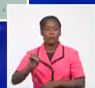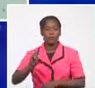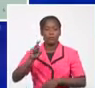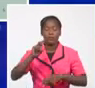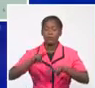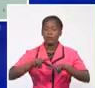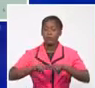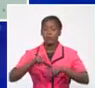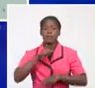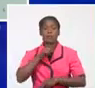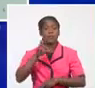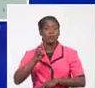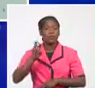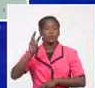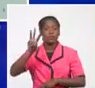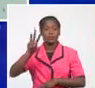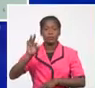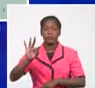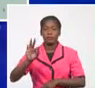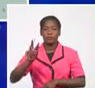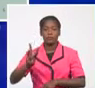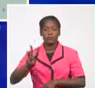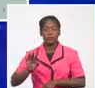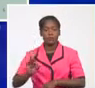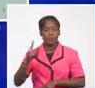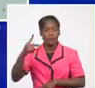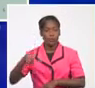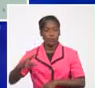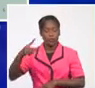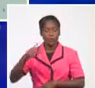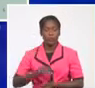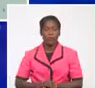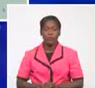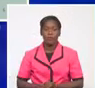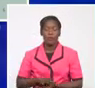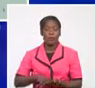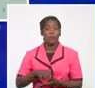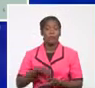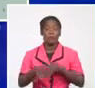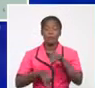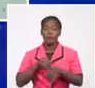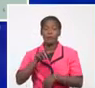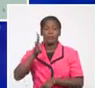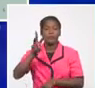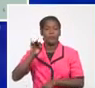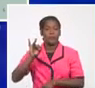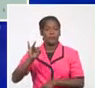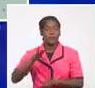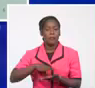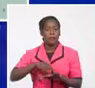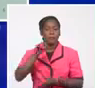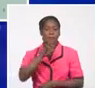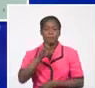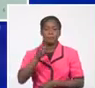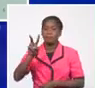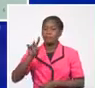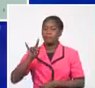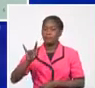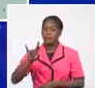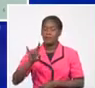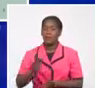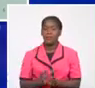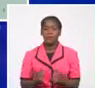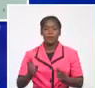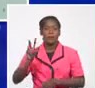38 cada uno, Playa 37, Plaza de la Revolución 29, San Miguel del Padrón